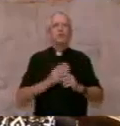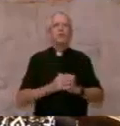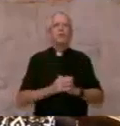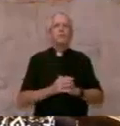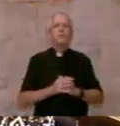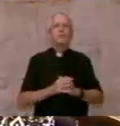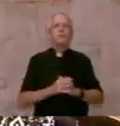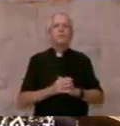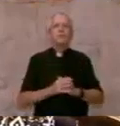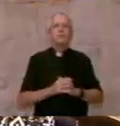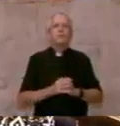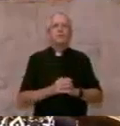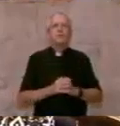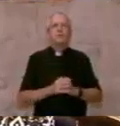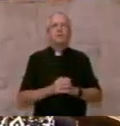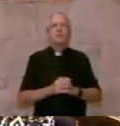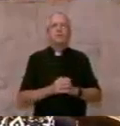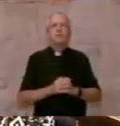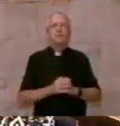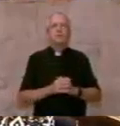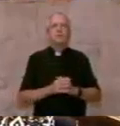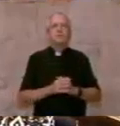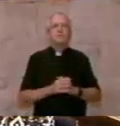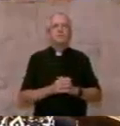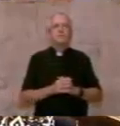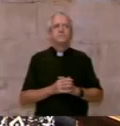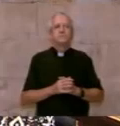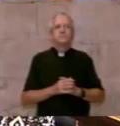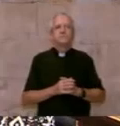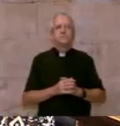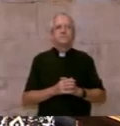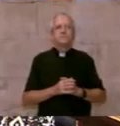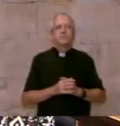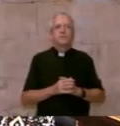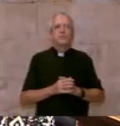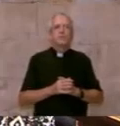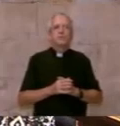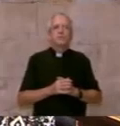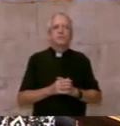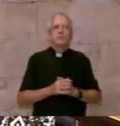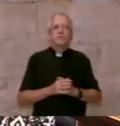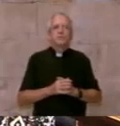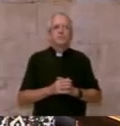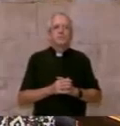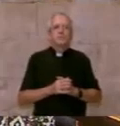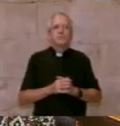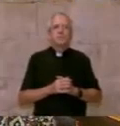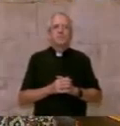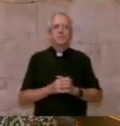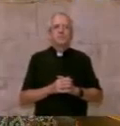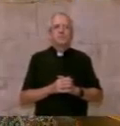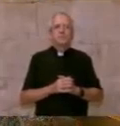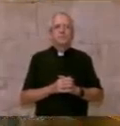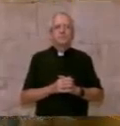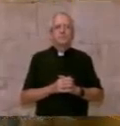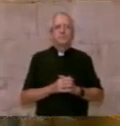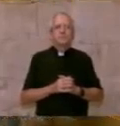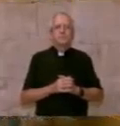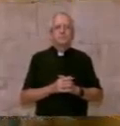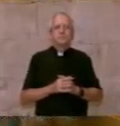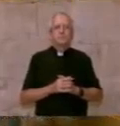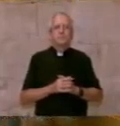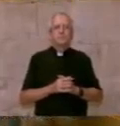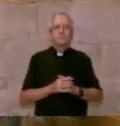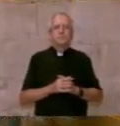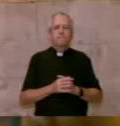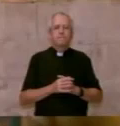catedral, creyendo llegar tarde al rezo de maitines, que se hacía a medianoche como era costumbre en casi todas las